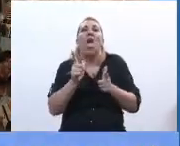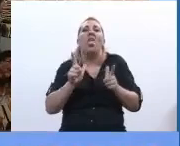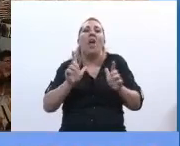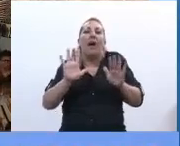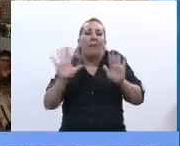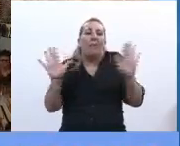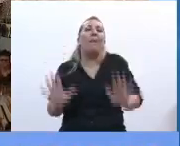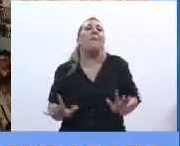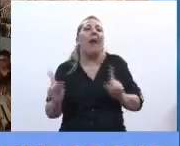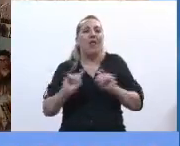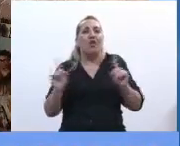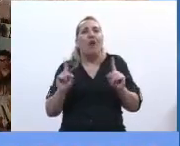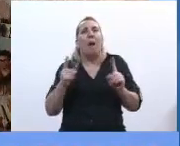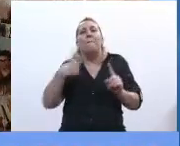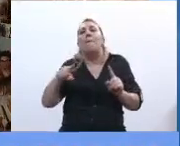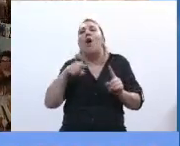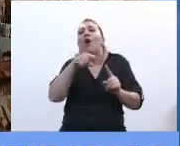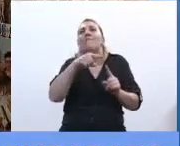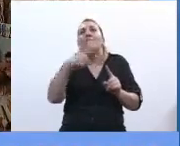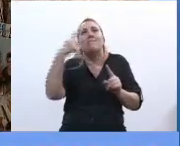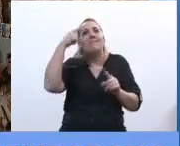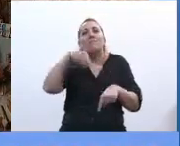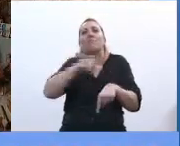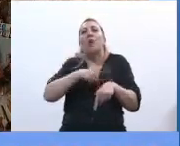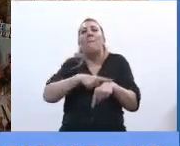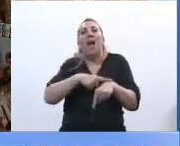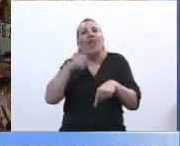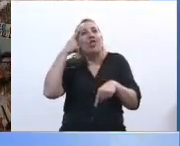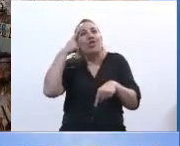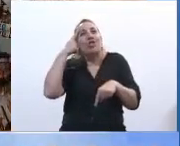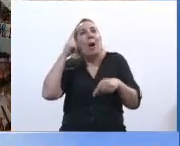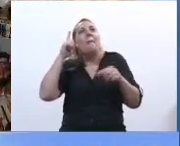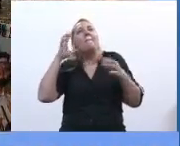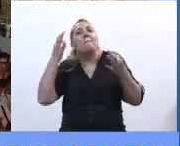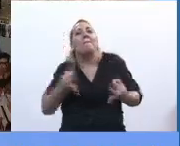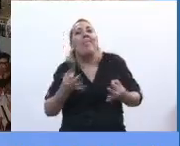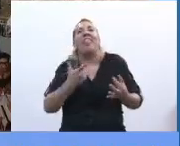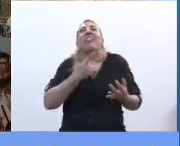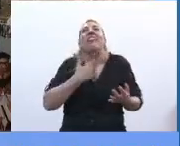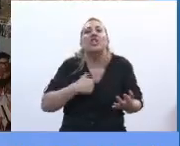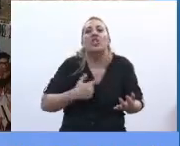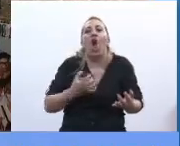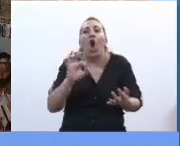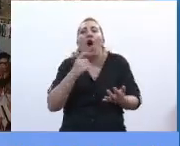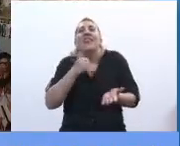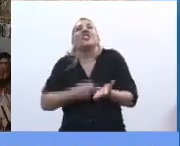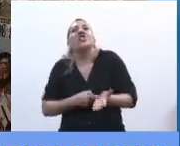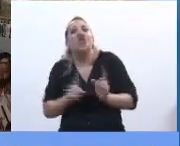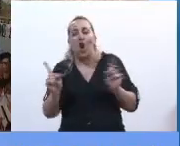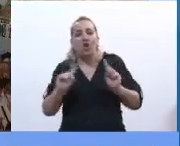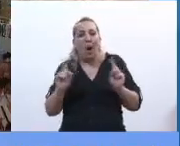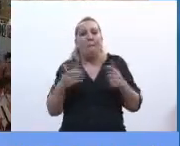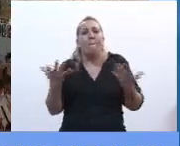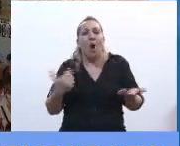no era el plan el momento la oportunidad o el deseo o la decisión por eso que es